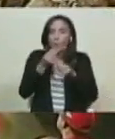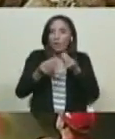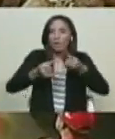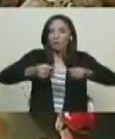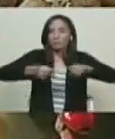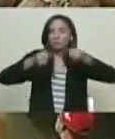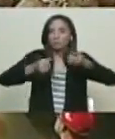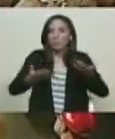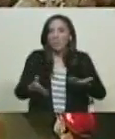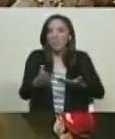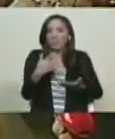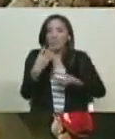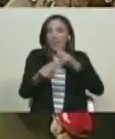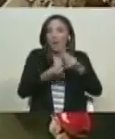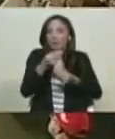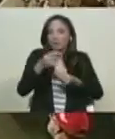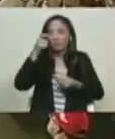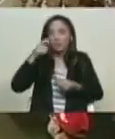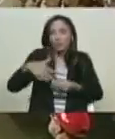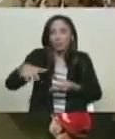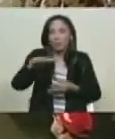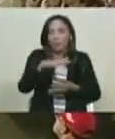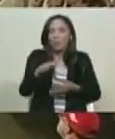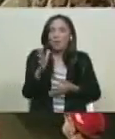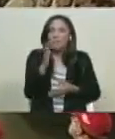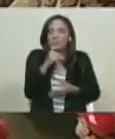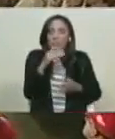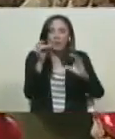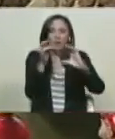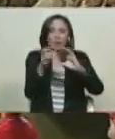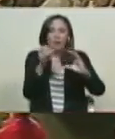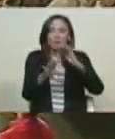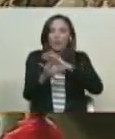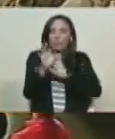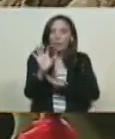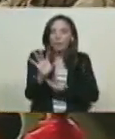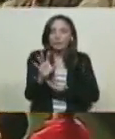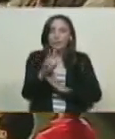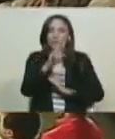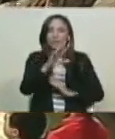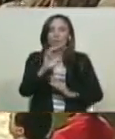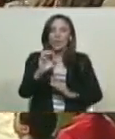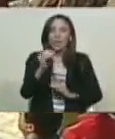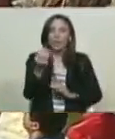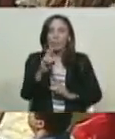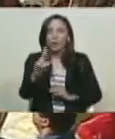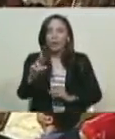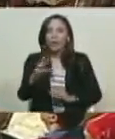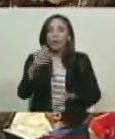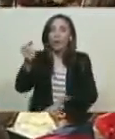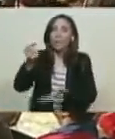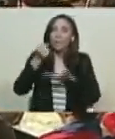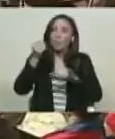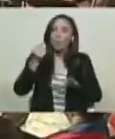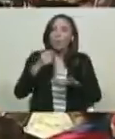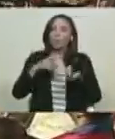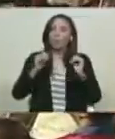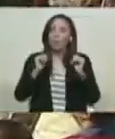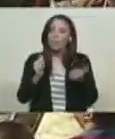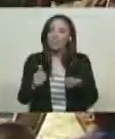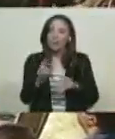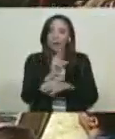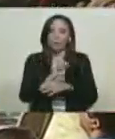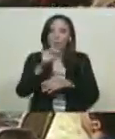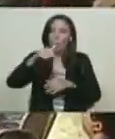Si no hubiéramos creado el carné de la patria, el QR y los bonos que voy a empezar a aplicar